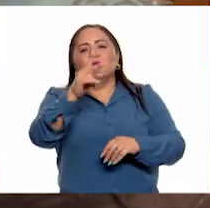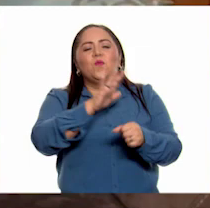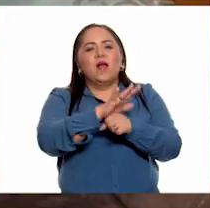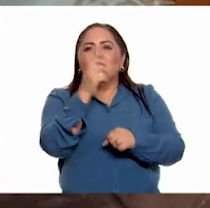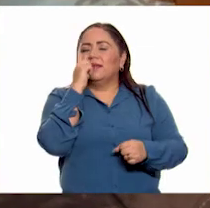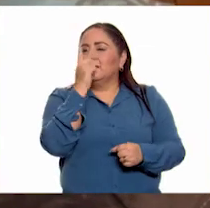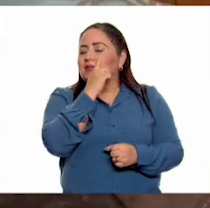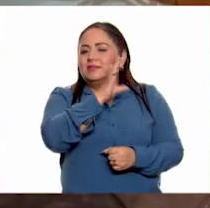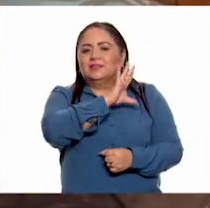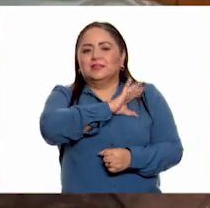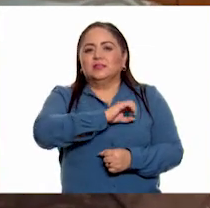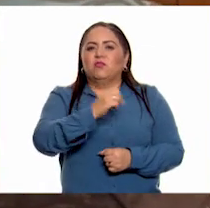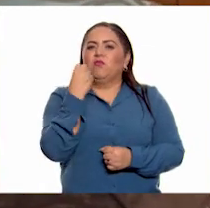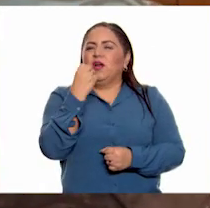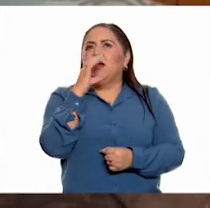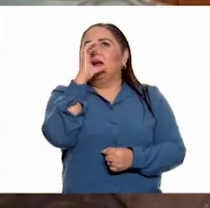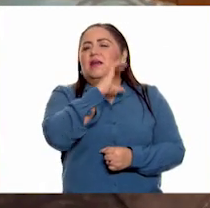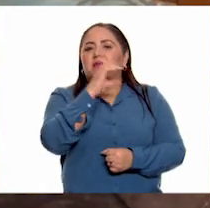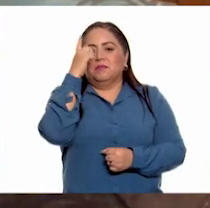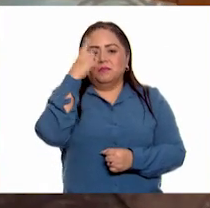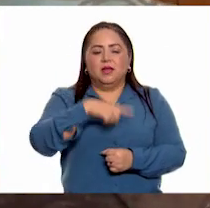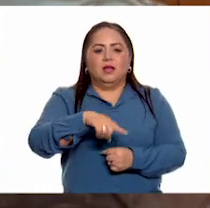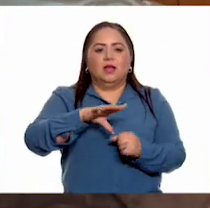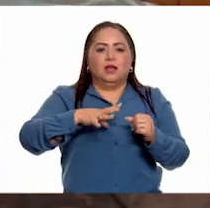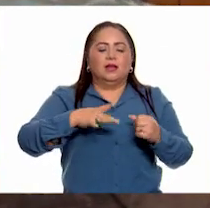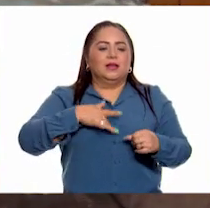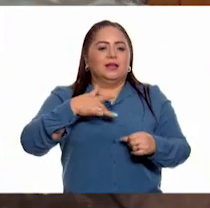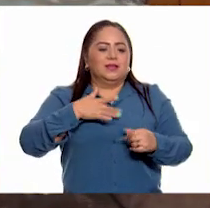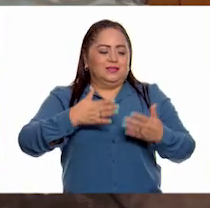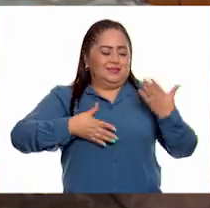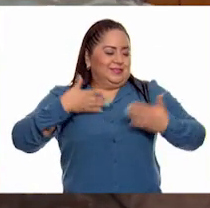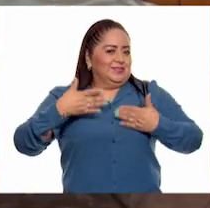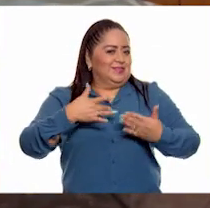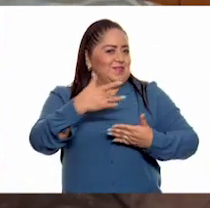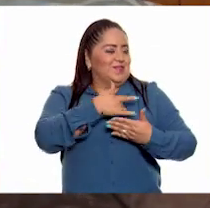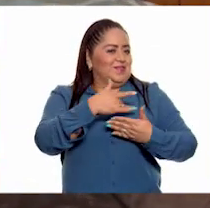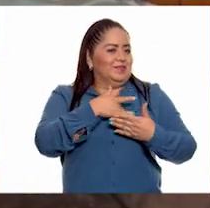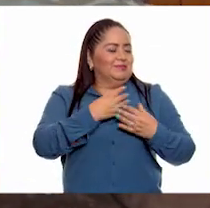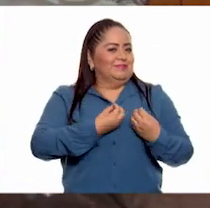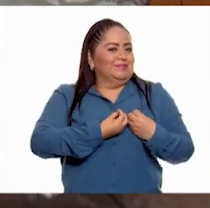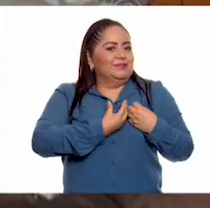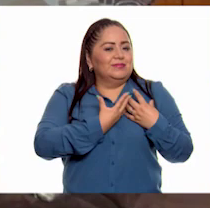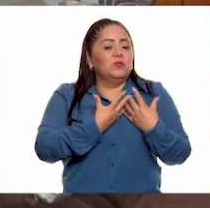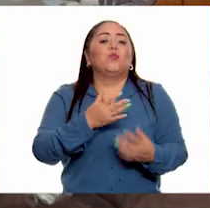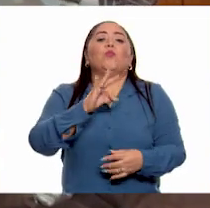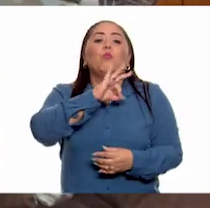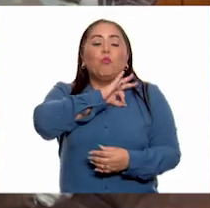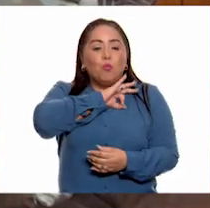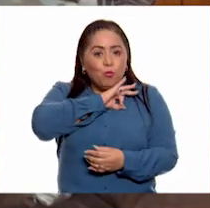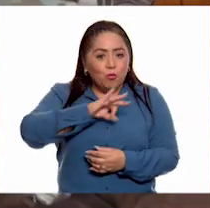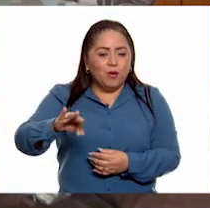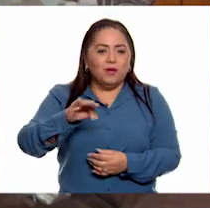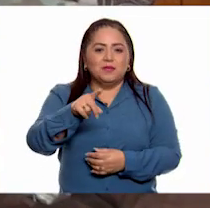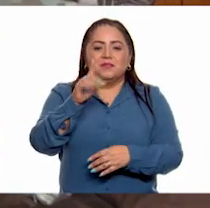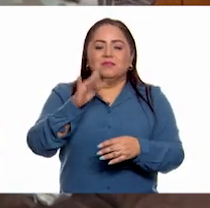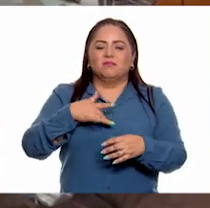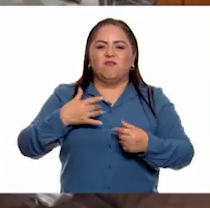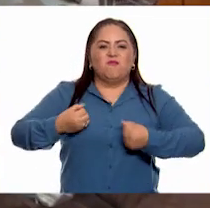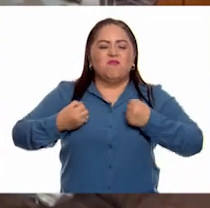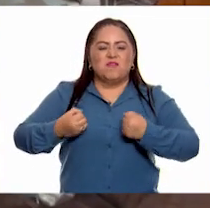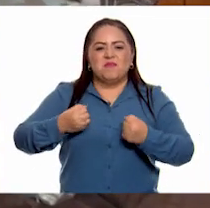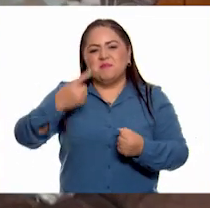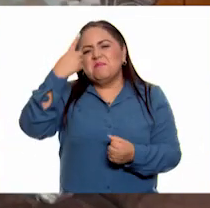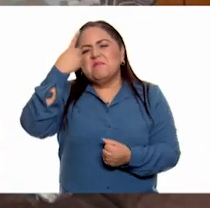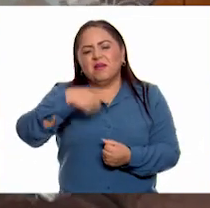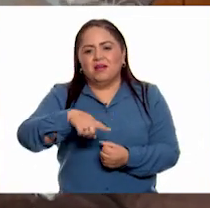favorita en voz alta para que le dé alegría a tu corazón y puedas tener la fuerza